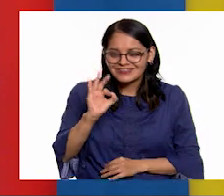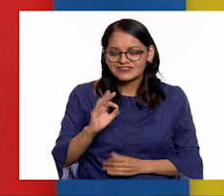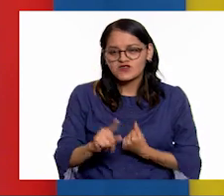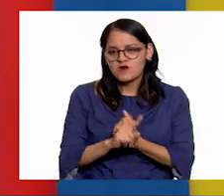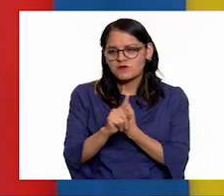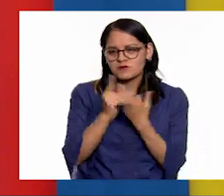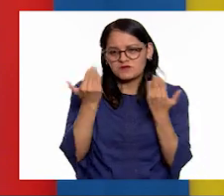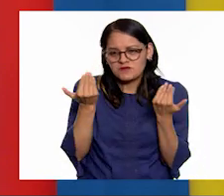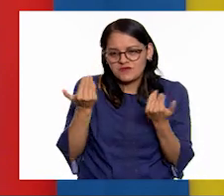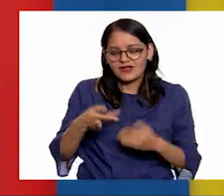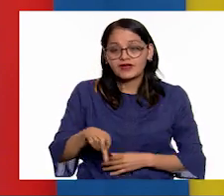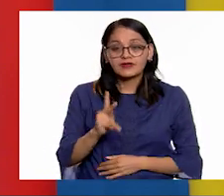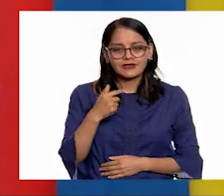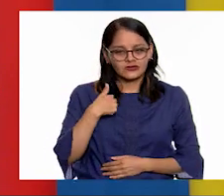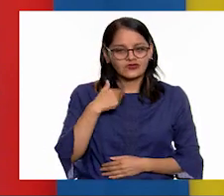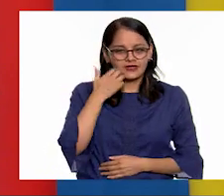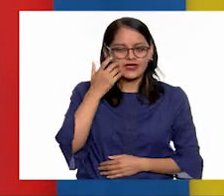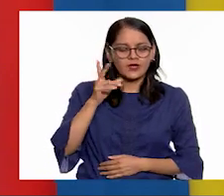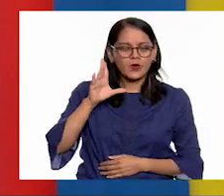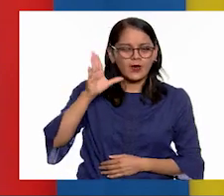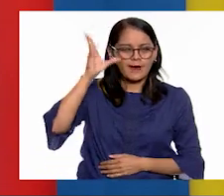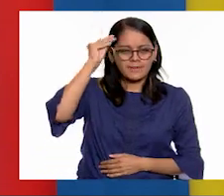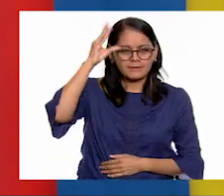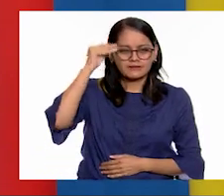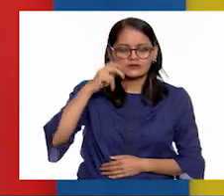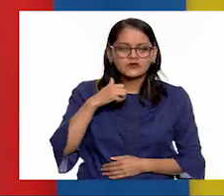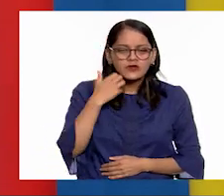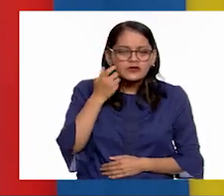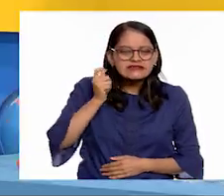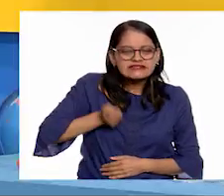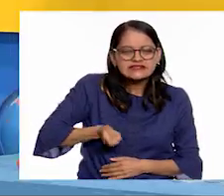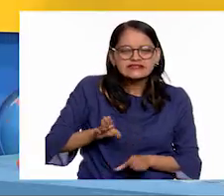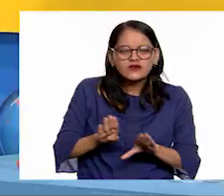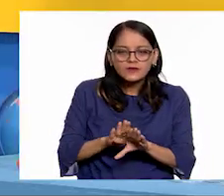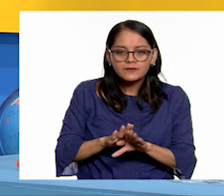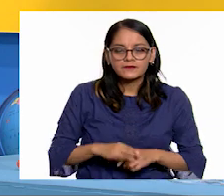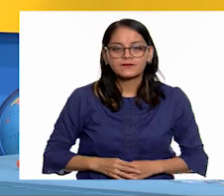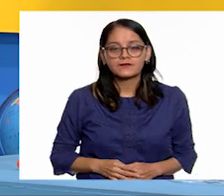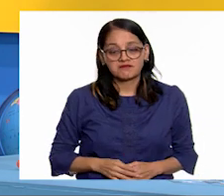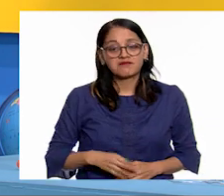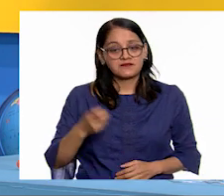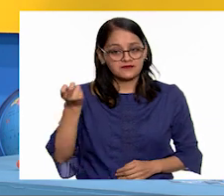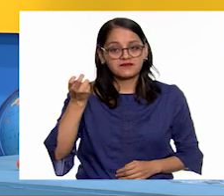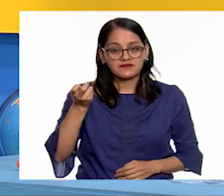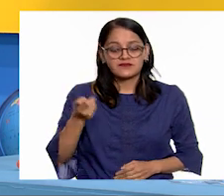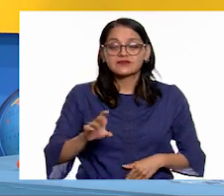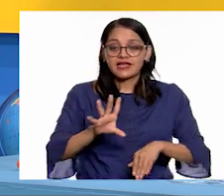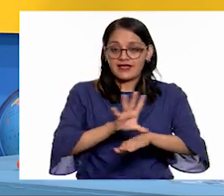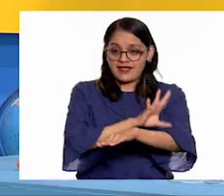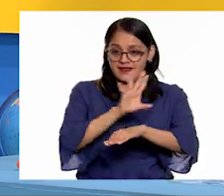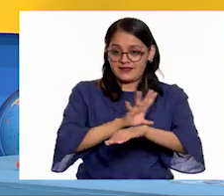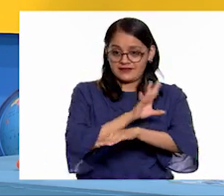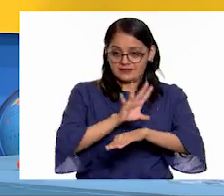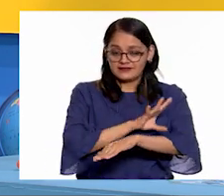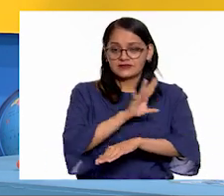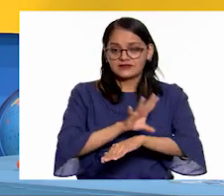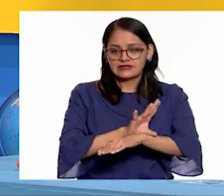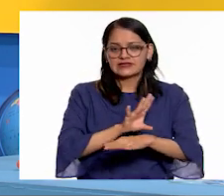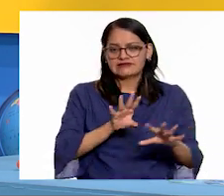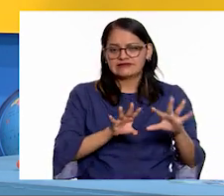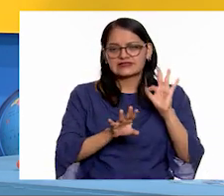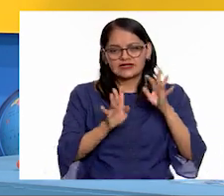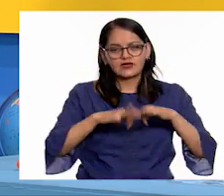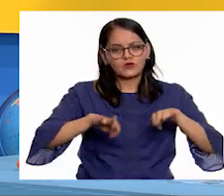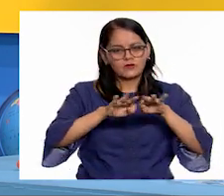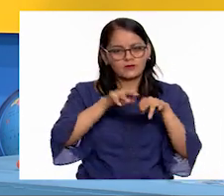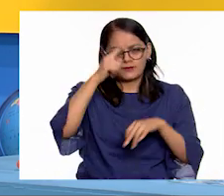sí me gustaría aprender porque sin duda es importante conocer cómo. Exactamente, Juan Carlos. La electricidad es un elemento básico